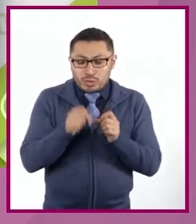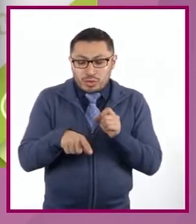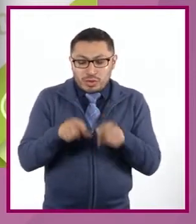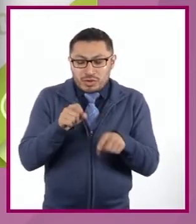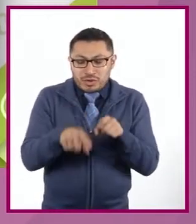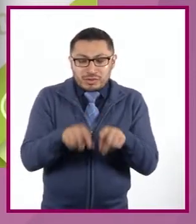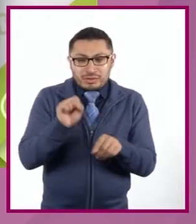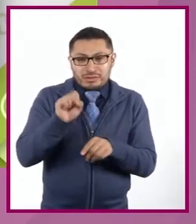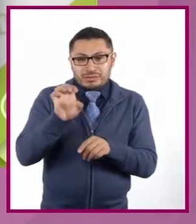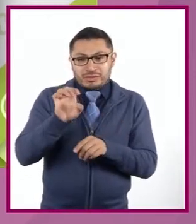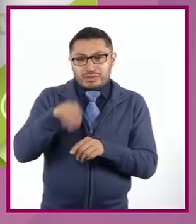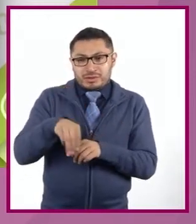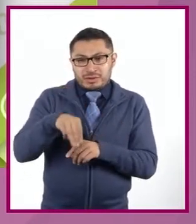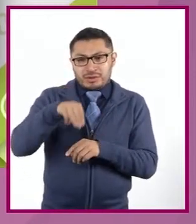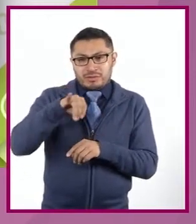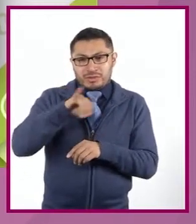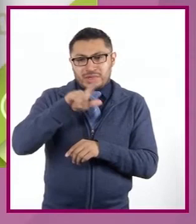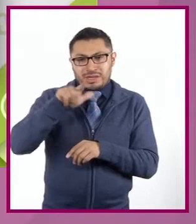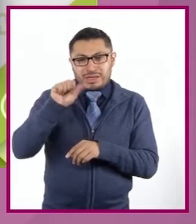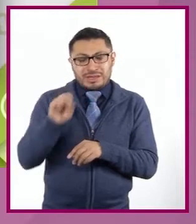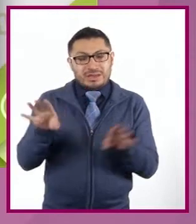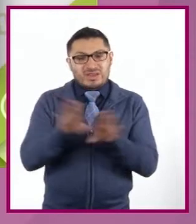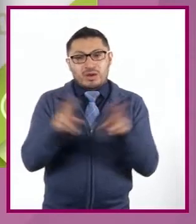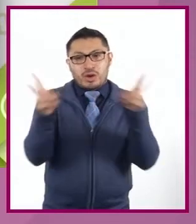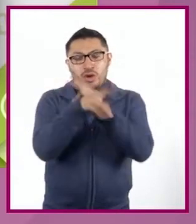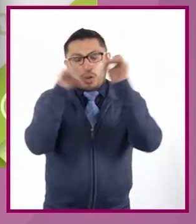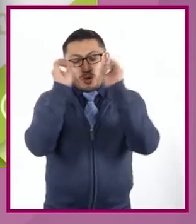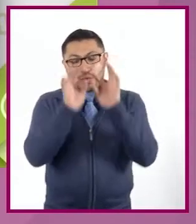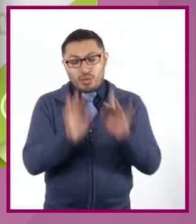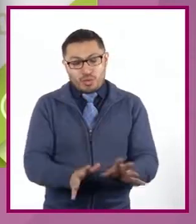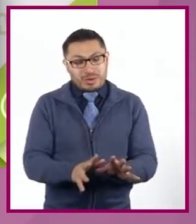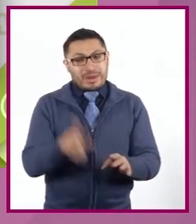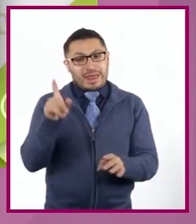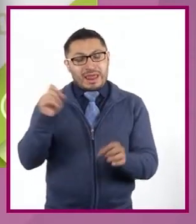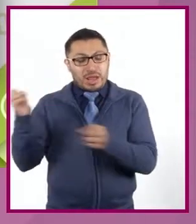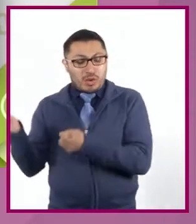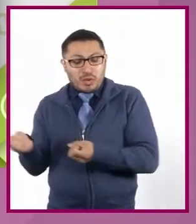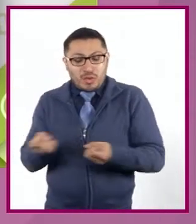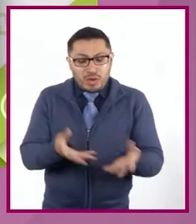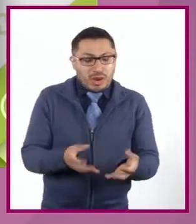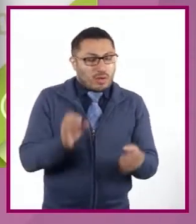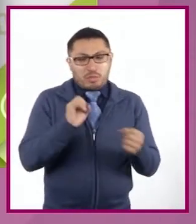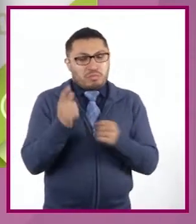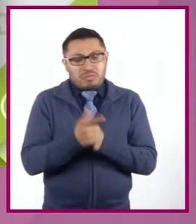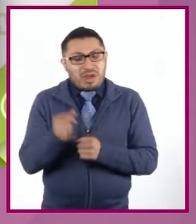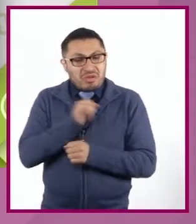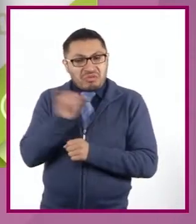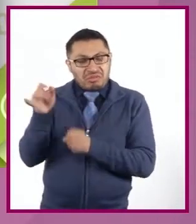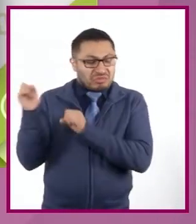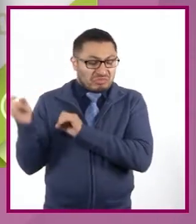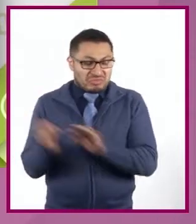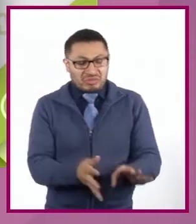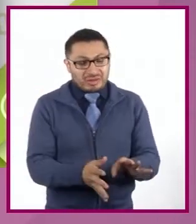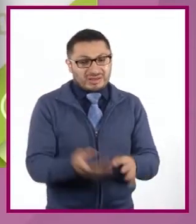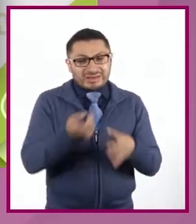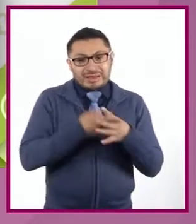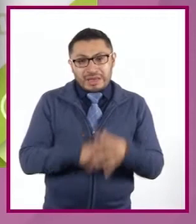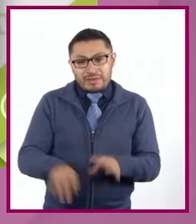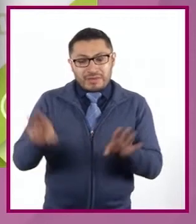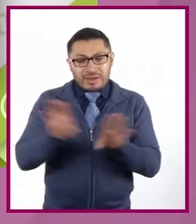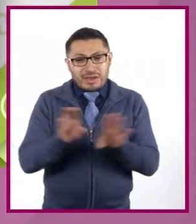que caen o son traídas por el viento, el agua o algún organismo de lugares lejanos e inician su ciclo al